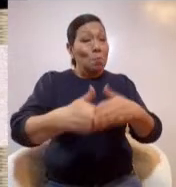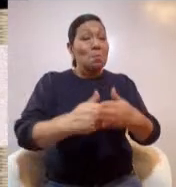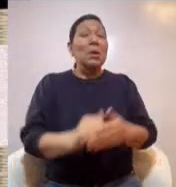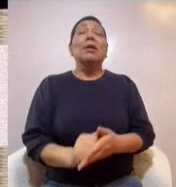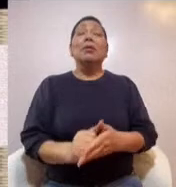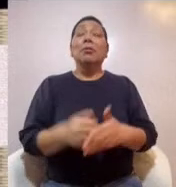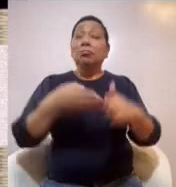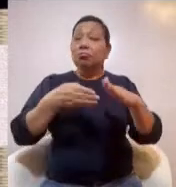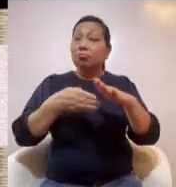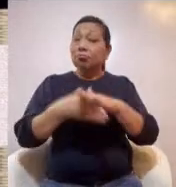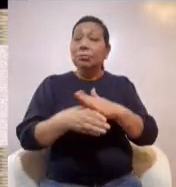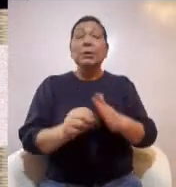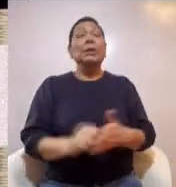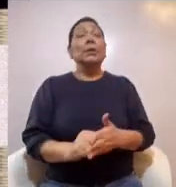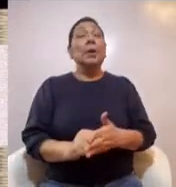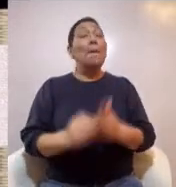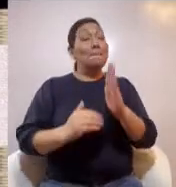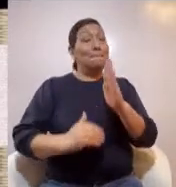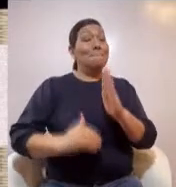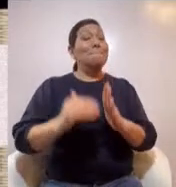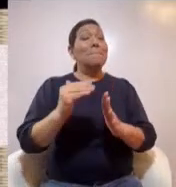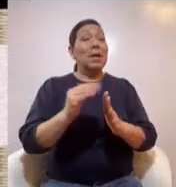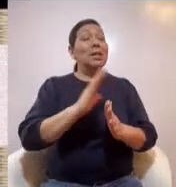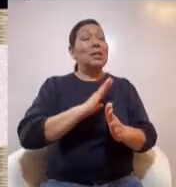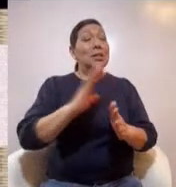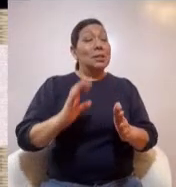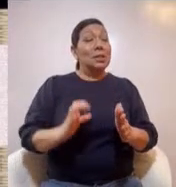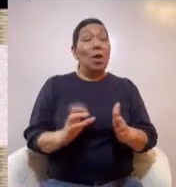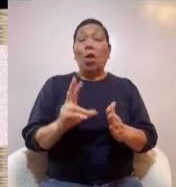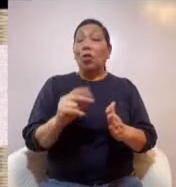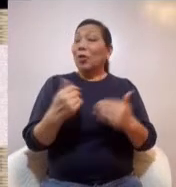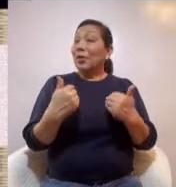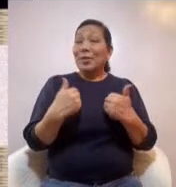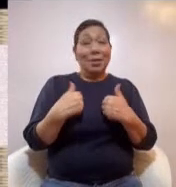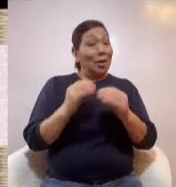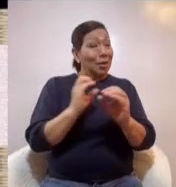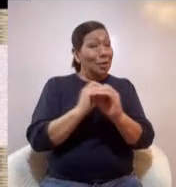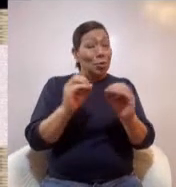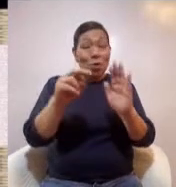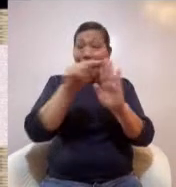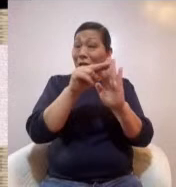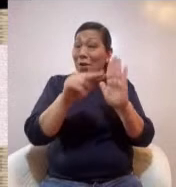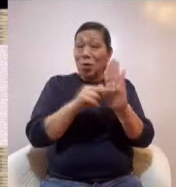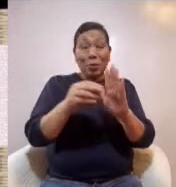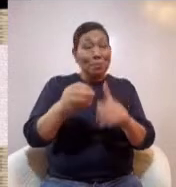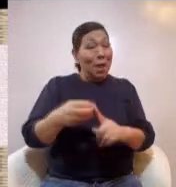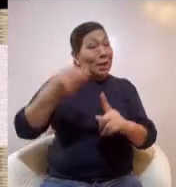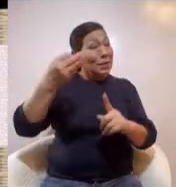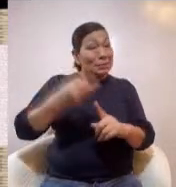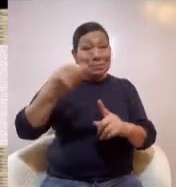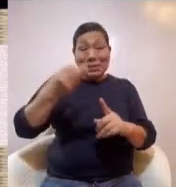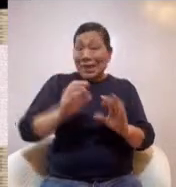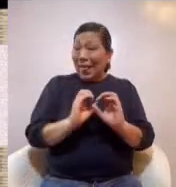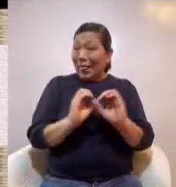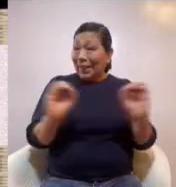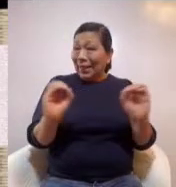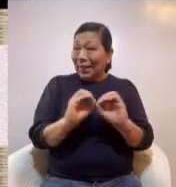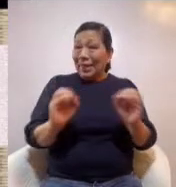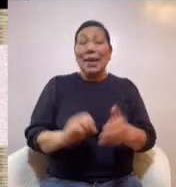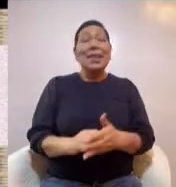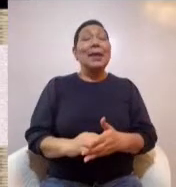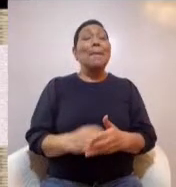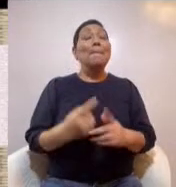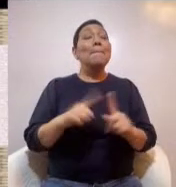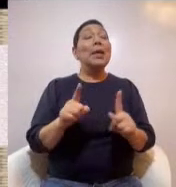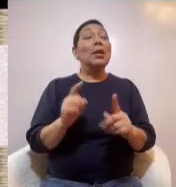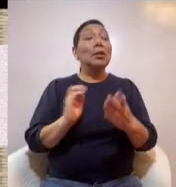convención entra en vigencia, la mayoría de los estados de la región que no tenían ninguna norma especializada crean normas